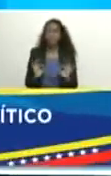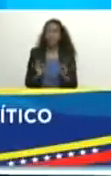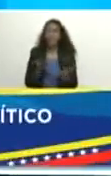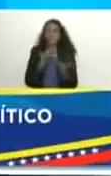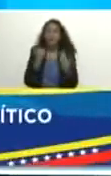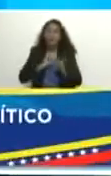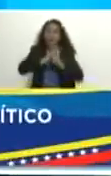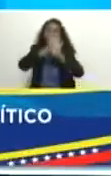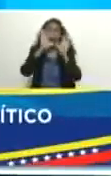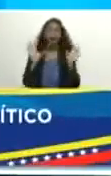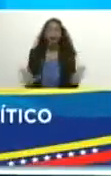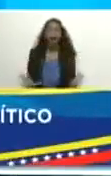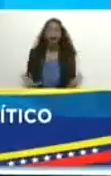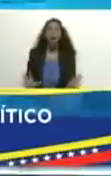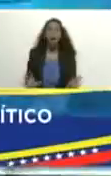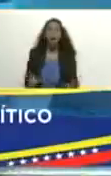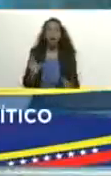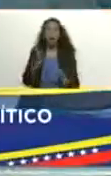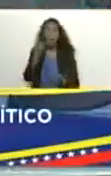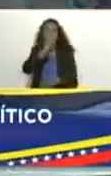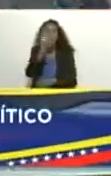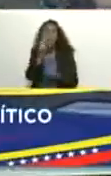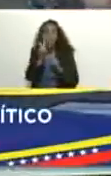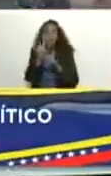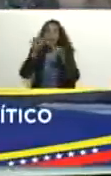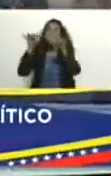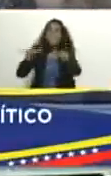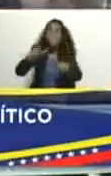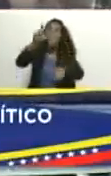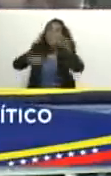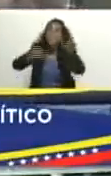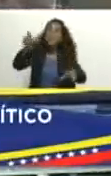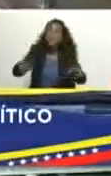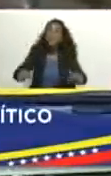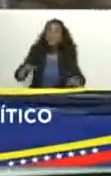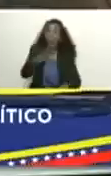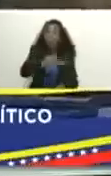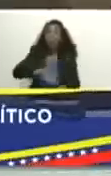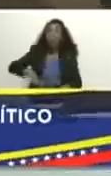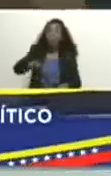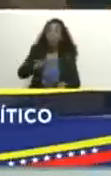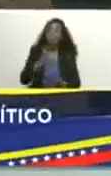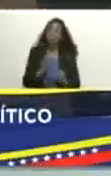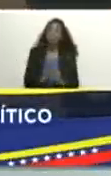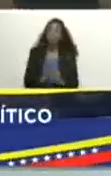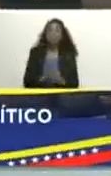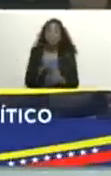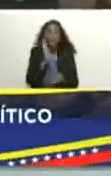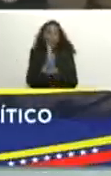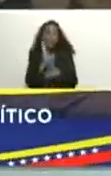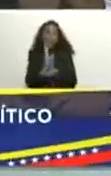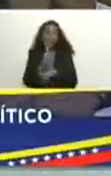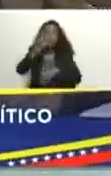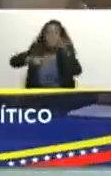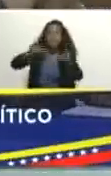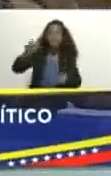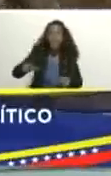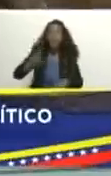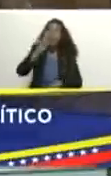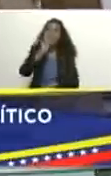más trascendente para la vida de Venezuela que la propia existencia de su Estado, es decir, del cuidado de sus gentes